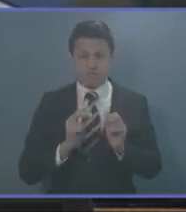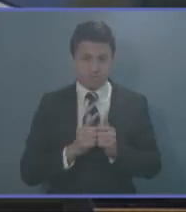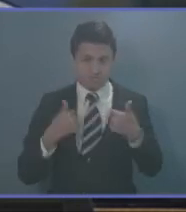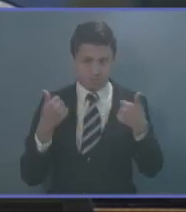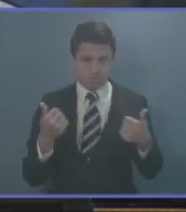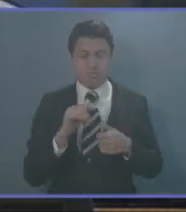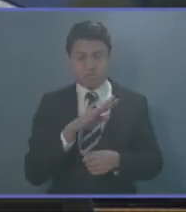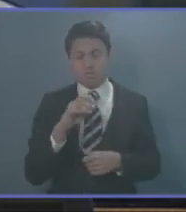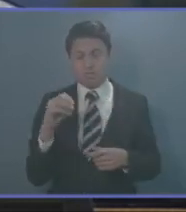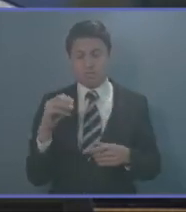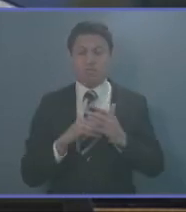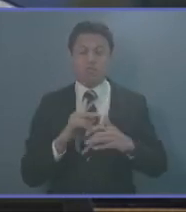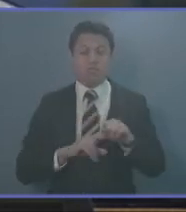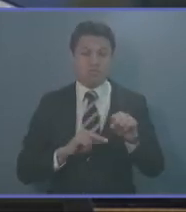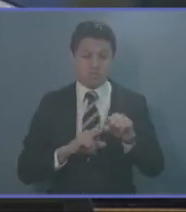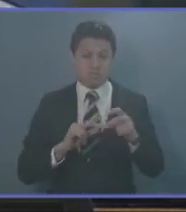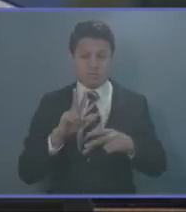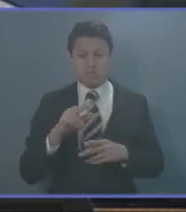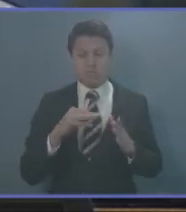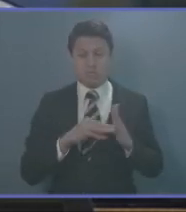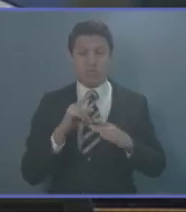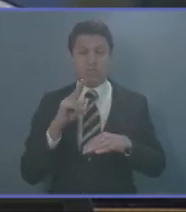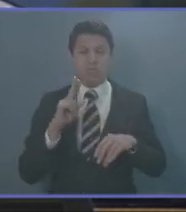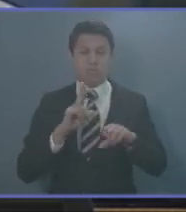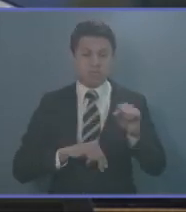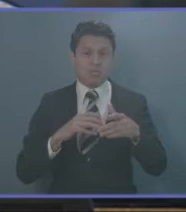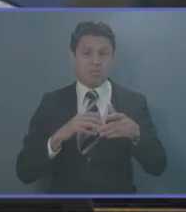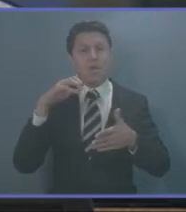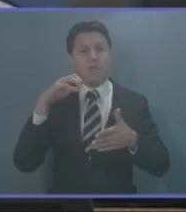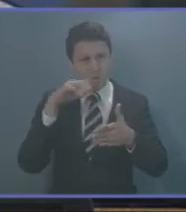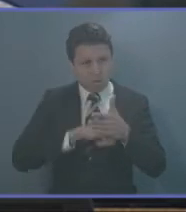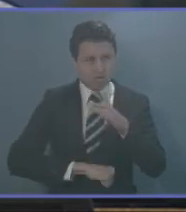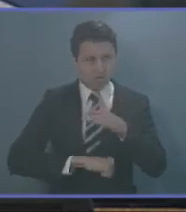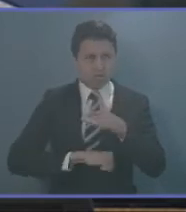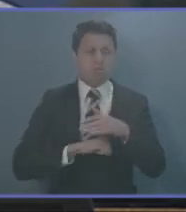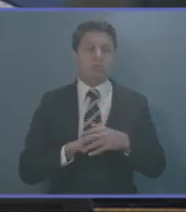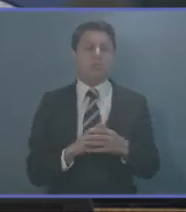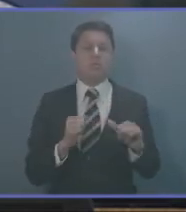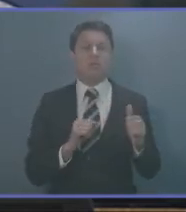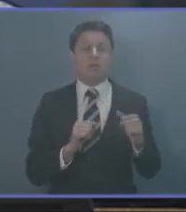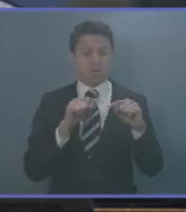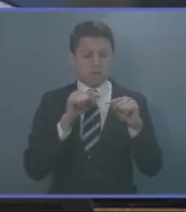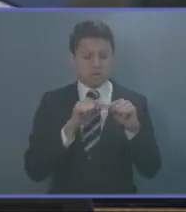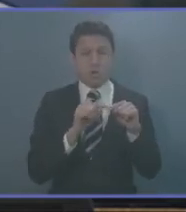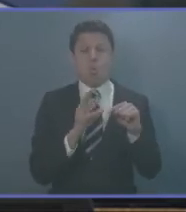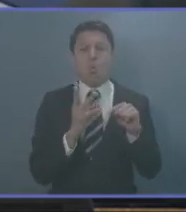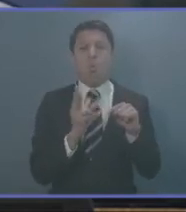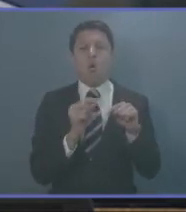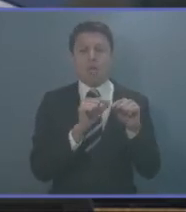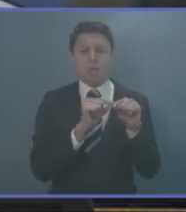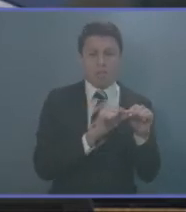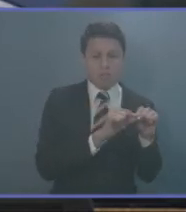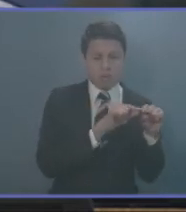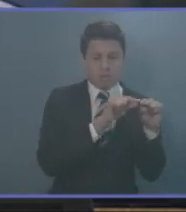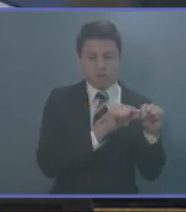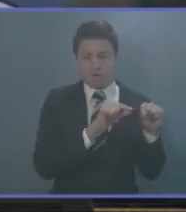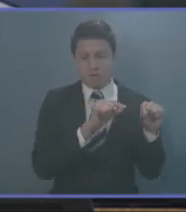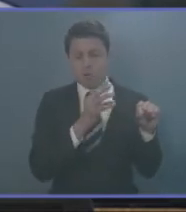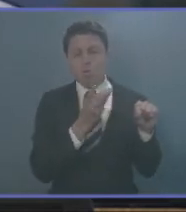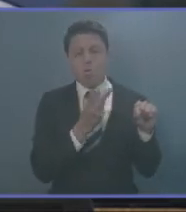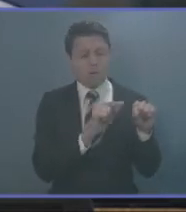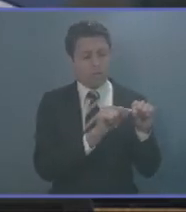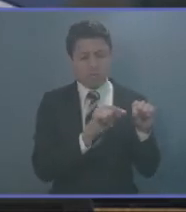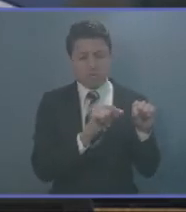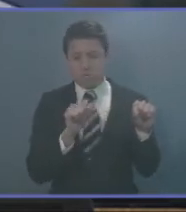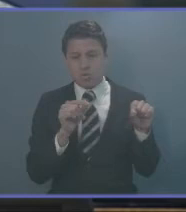$2,500,000, $3,000 como cuota fija más 0.15 sobre el exceso de $1,000,000. 18.